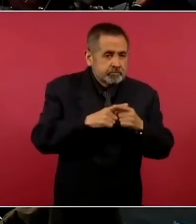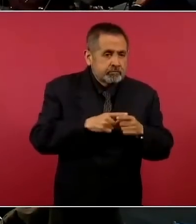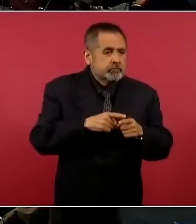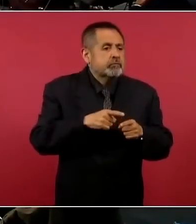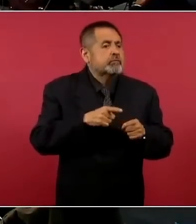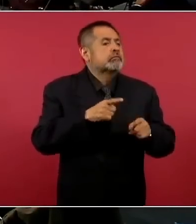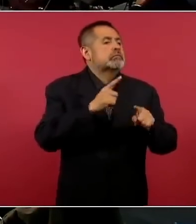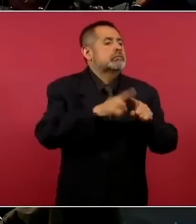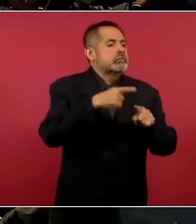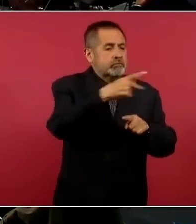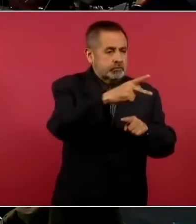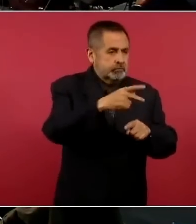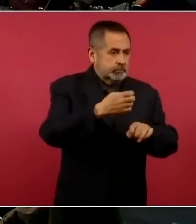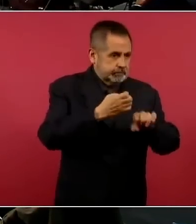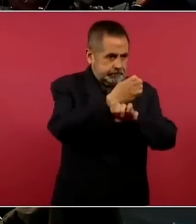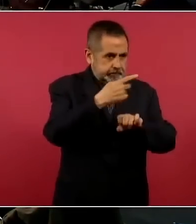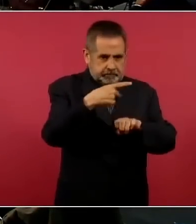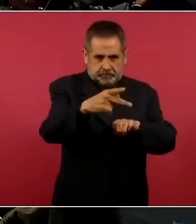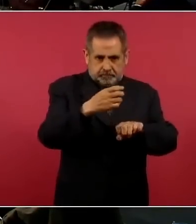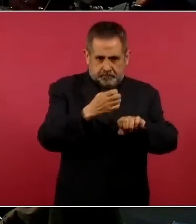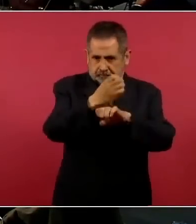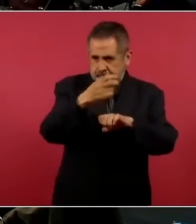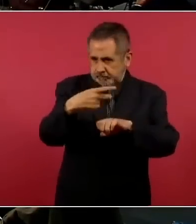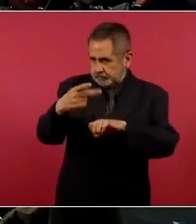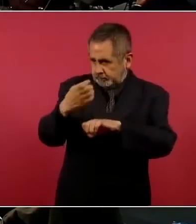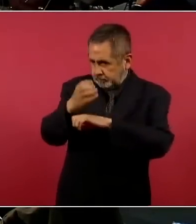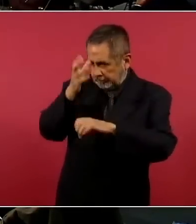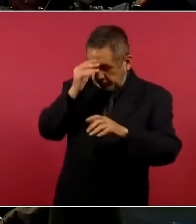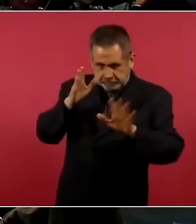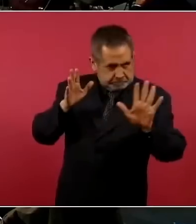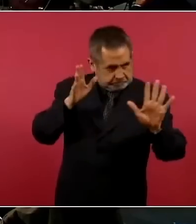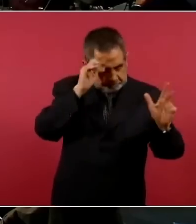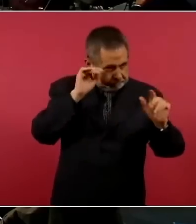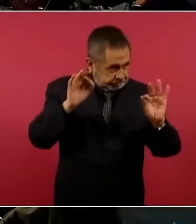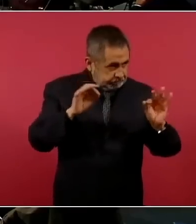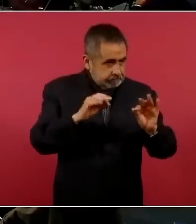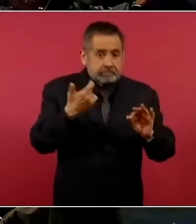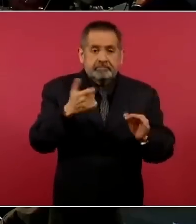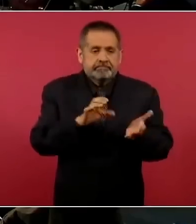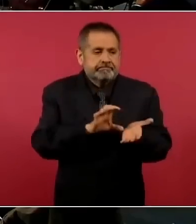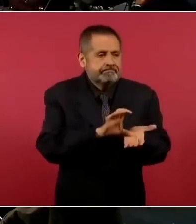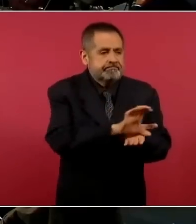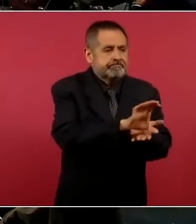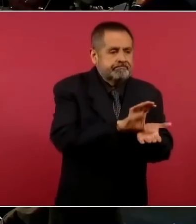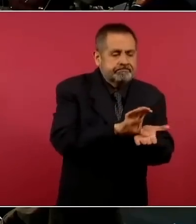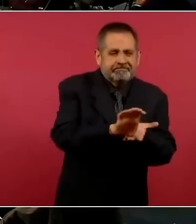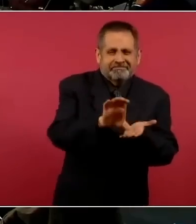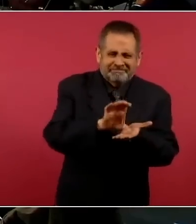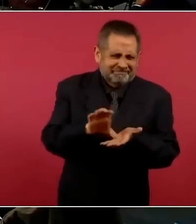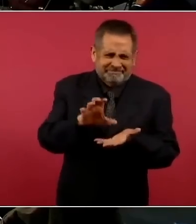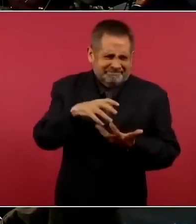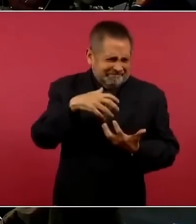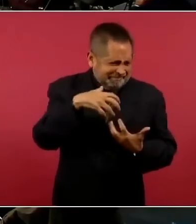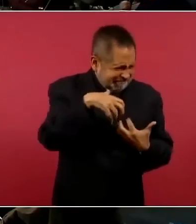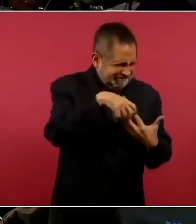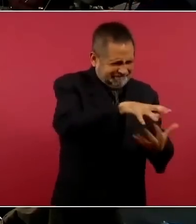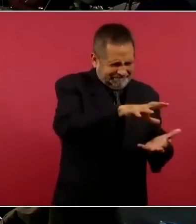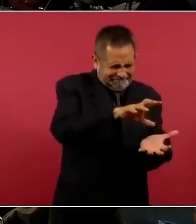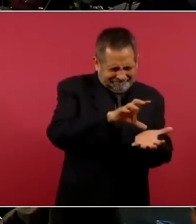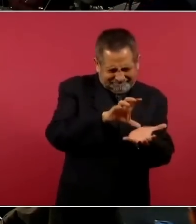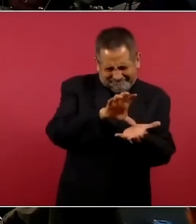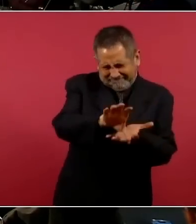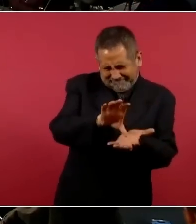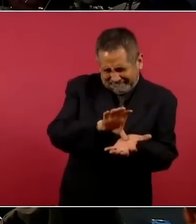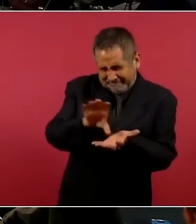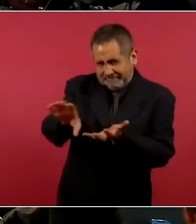estados y dinero, pero a raudales,